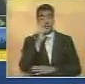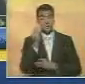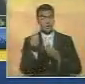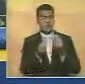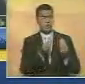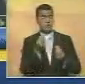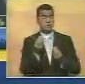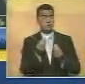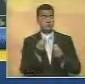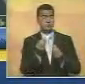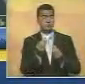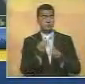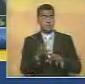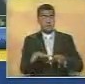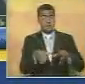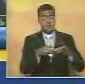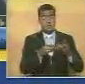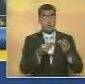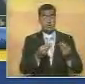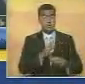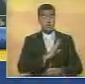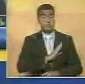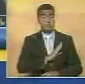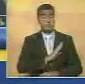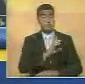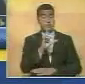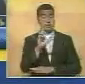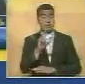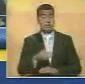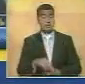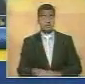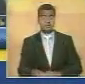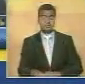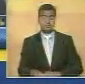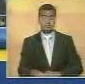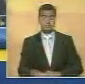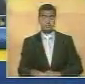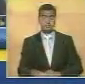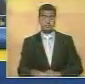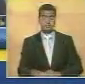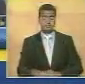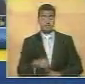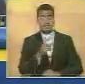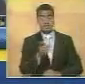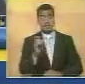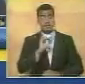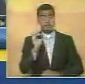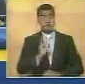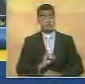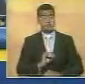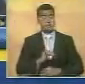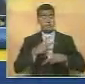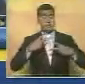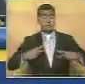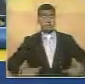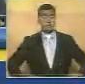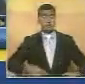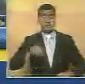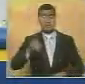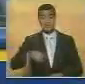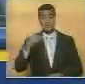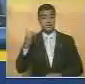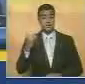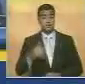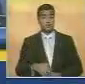han arrebatado recursos que son de los larenses y que son de la gente del Zulia y que es de la gente de Portugués y que es de la gente